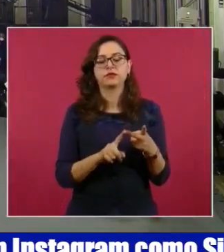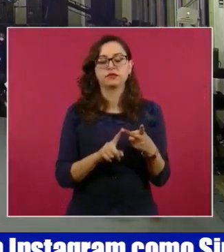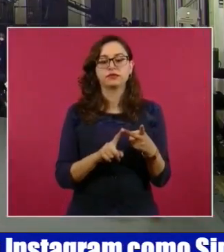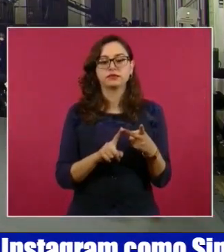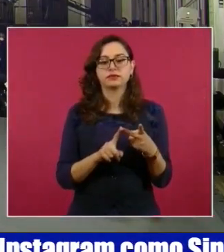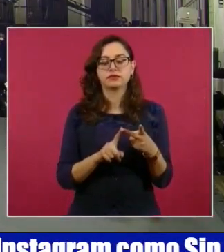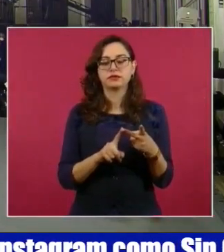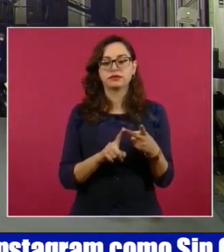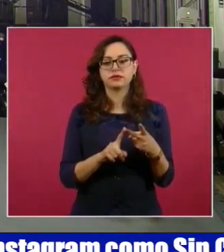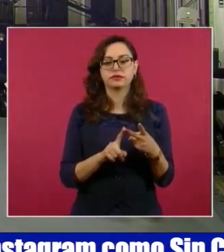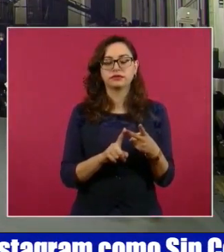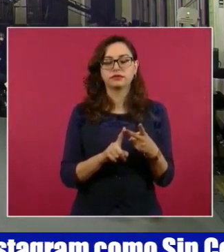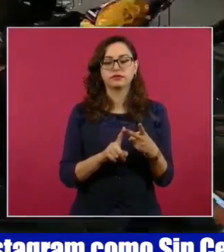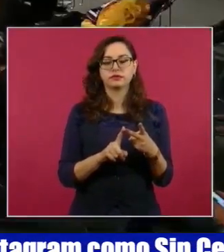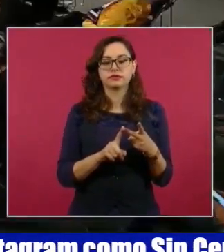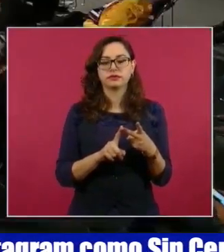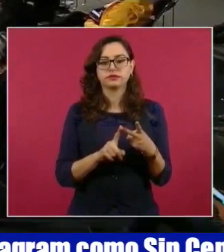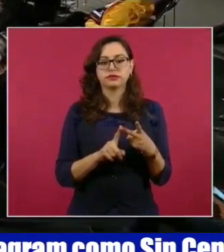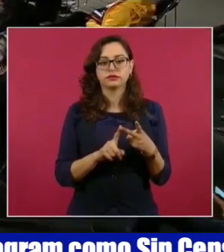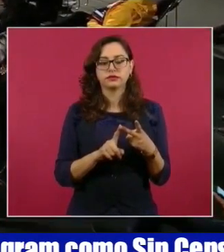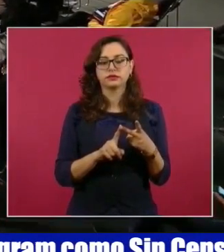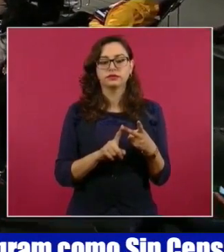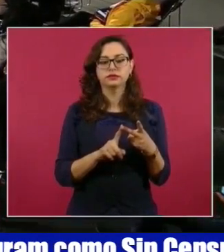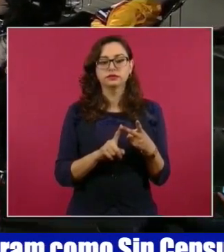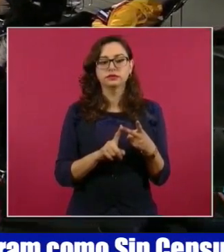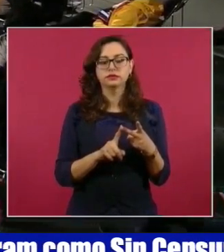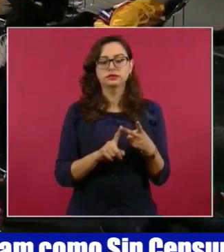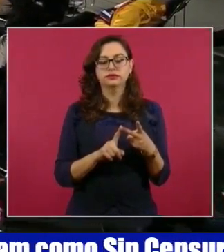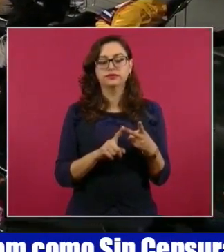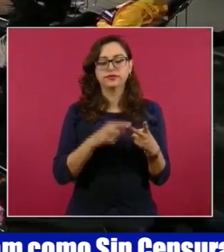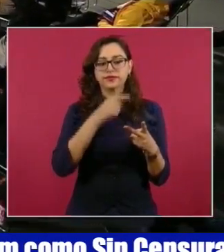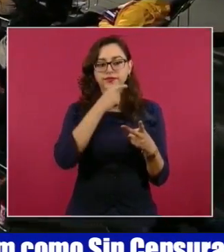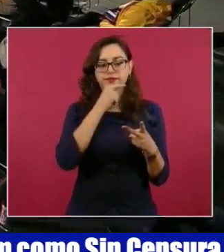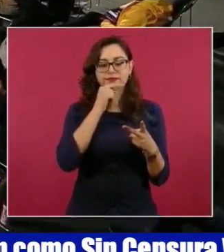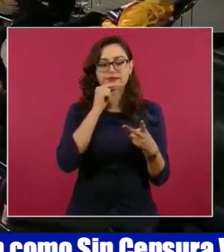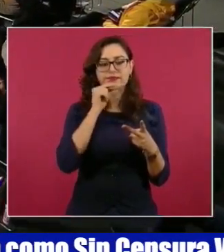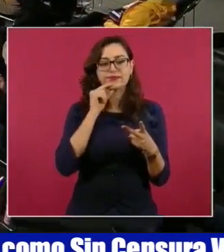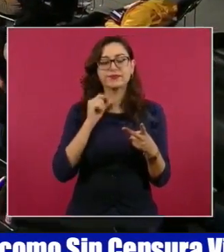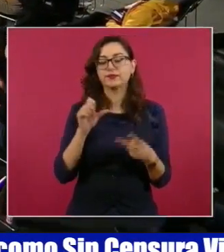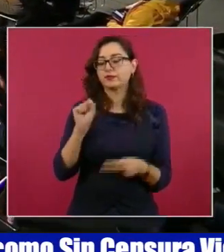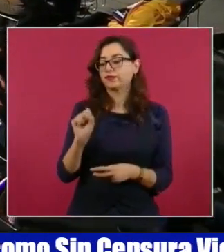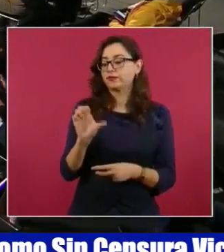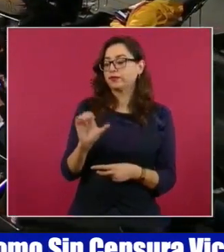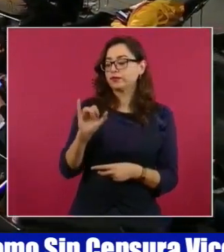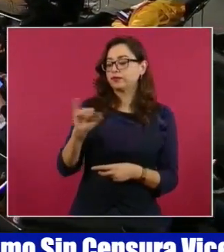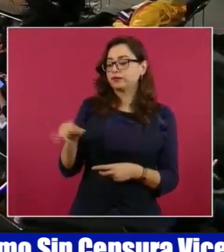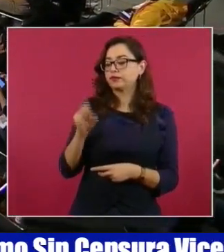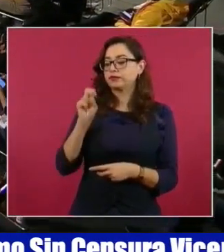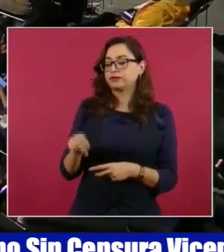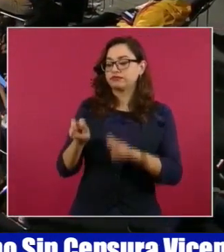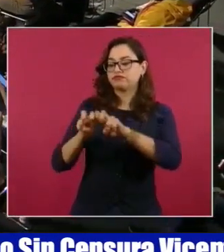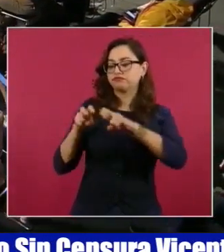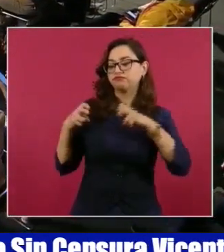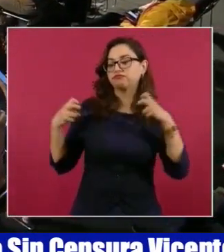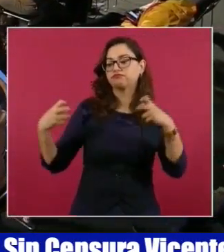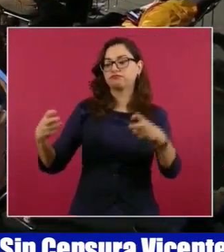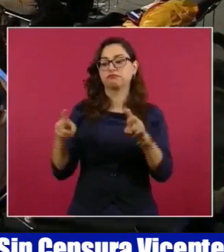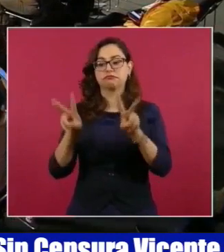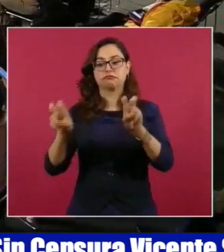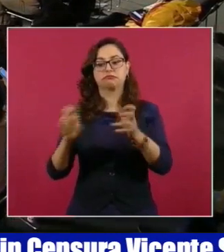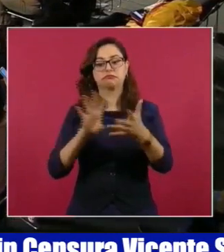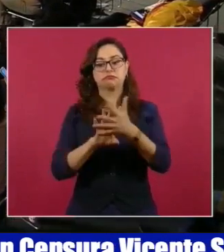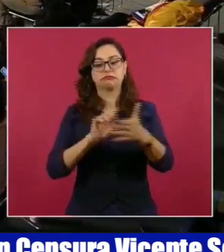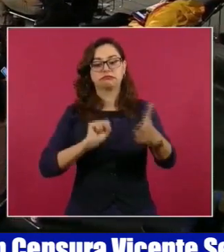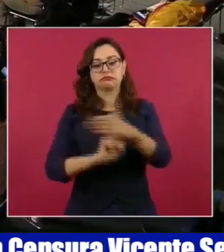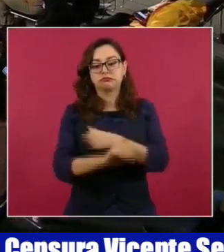Preguntarle su opinión sobre, pues hoy continúa la discusión de la prisión preventiva oficiosa, se prevé que se